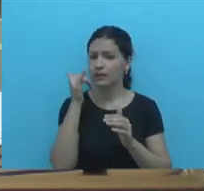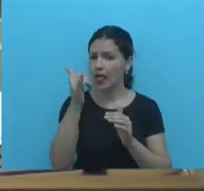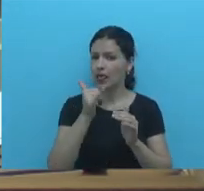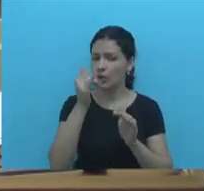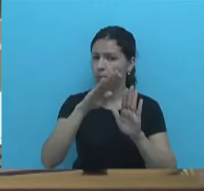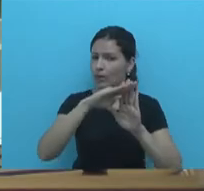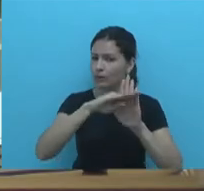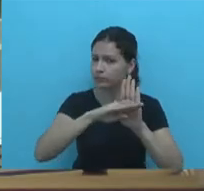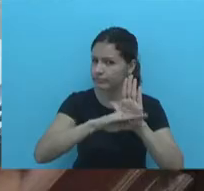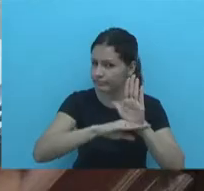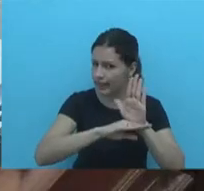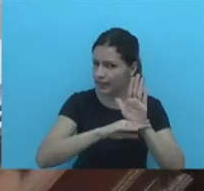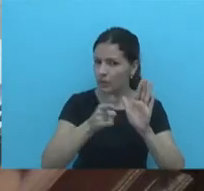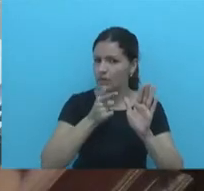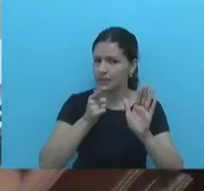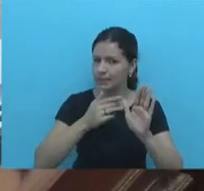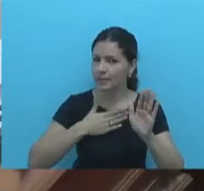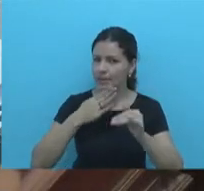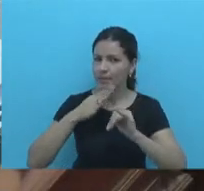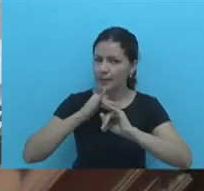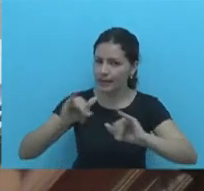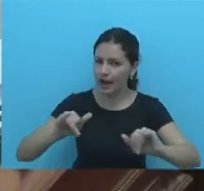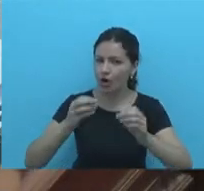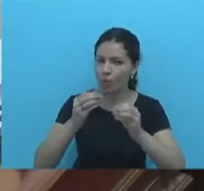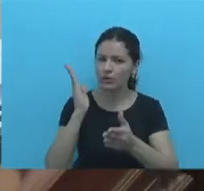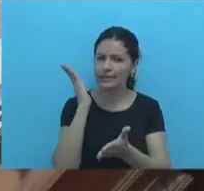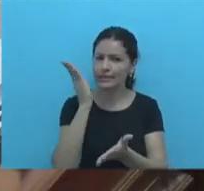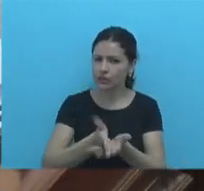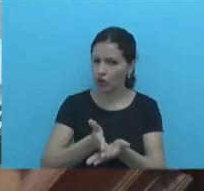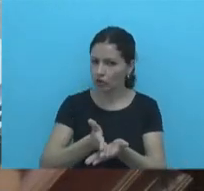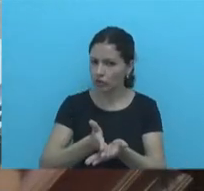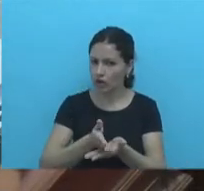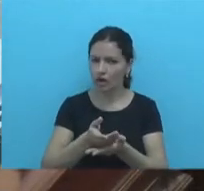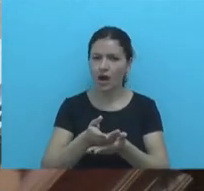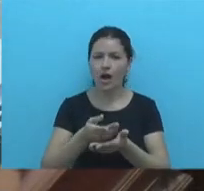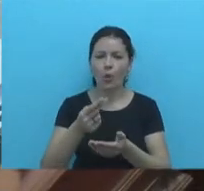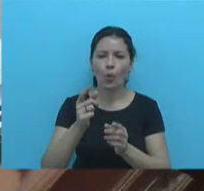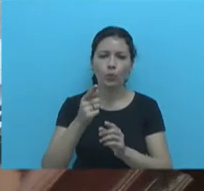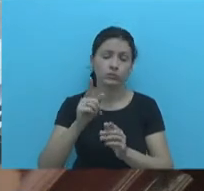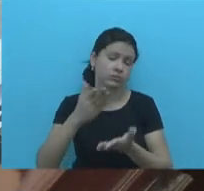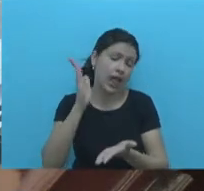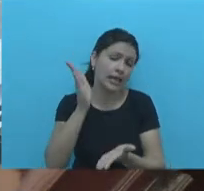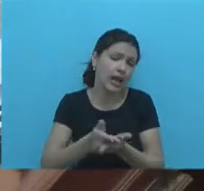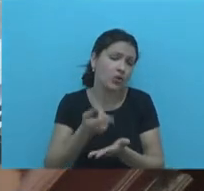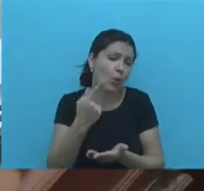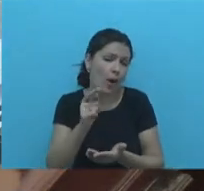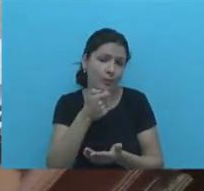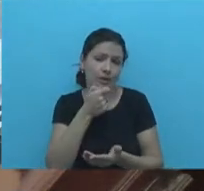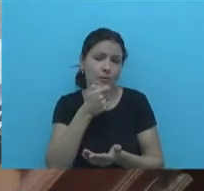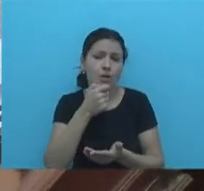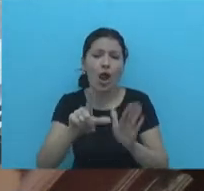en los argumentos, en los artículos, uno que explique sobre la sanción que tendría no cumplirlo, porque siendo que